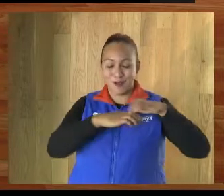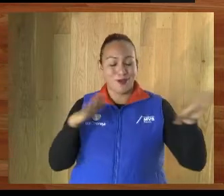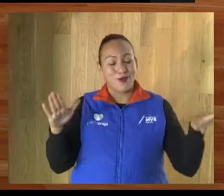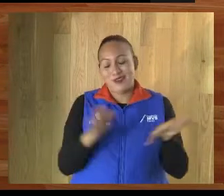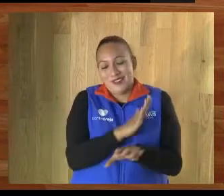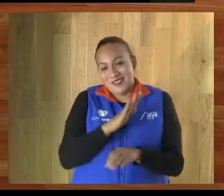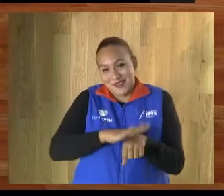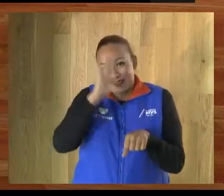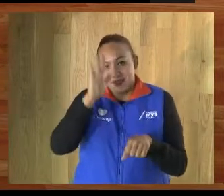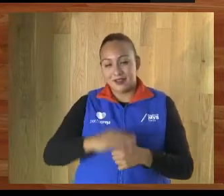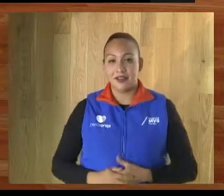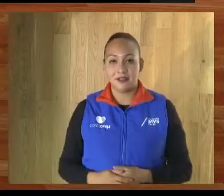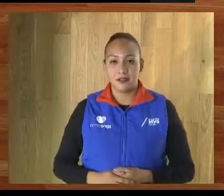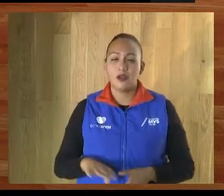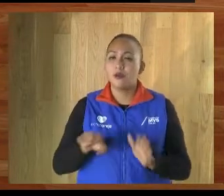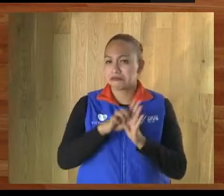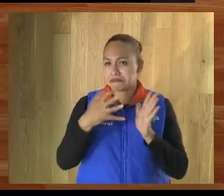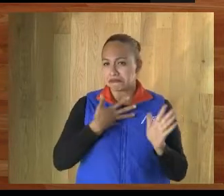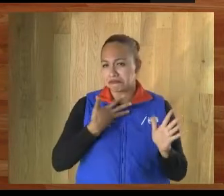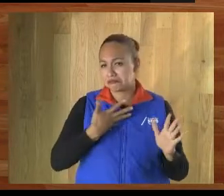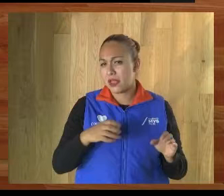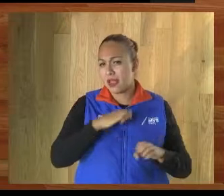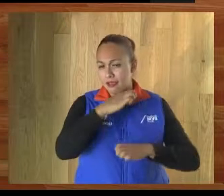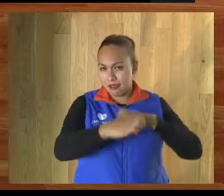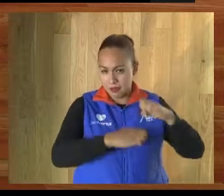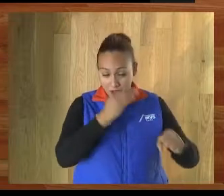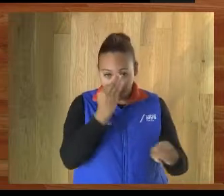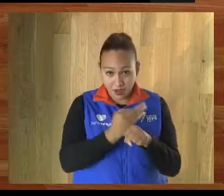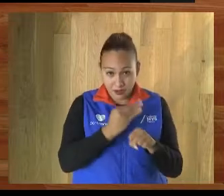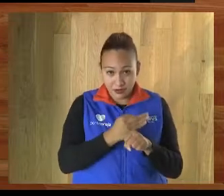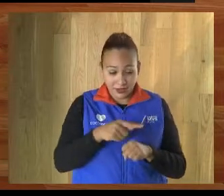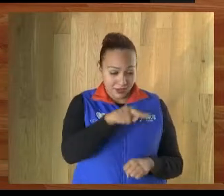También tenemos que empresas, hoy en